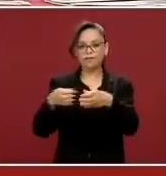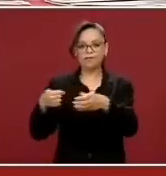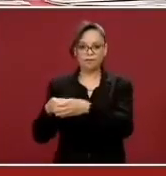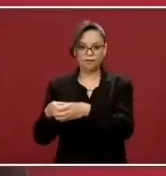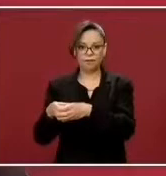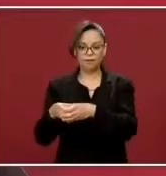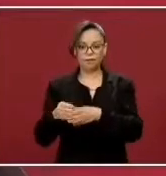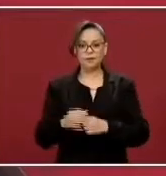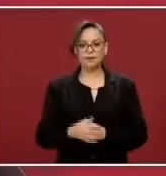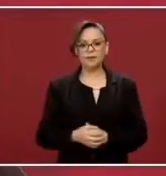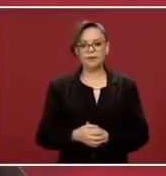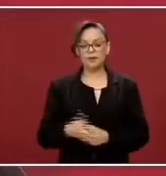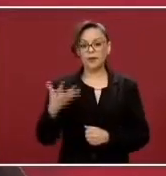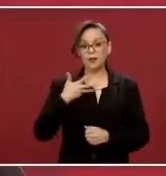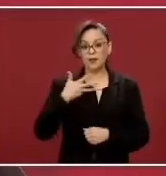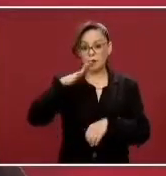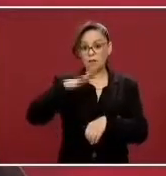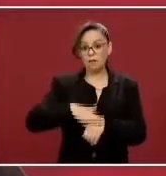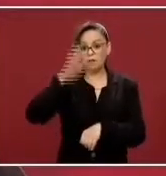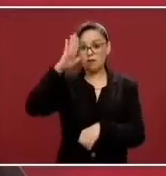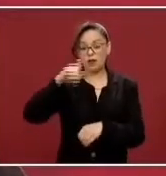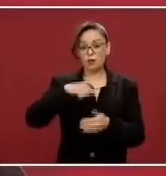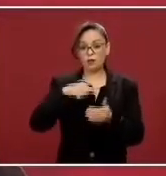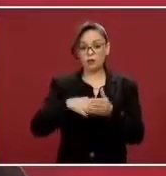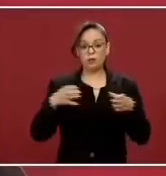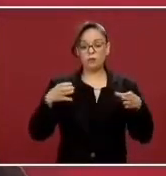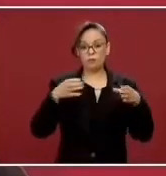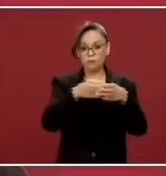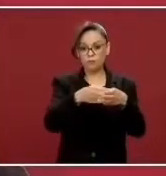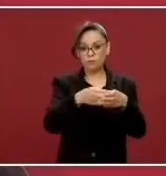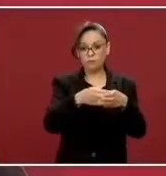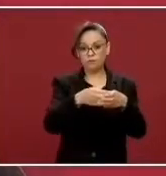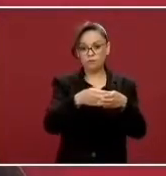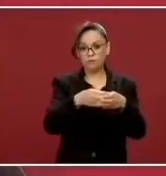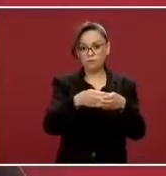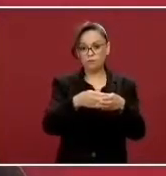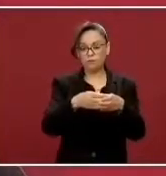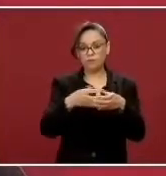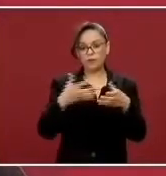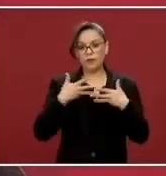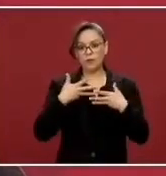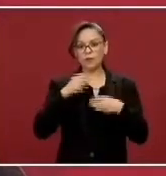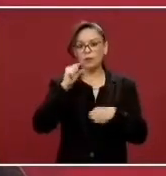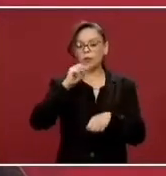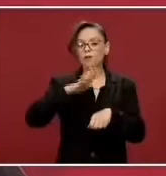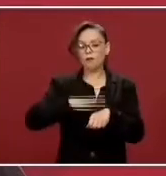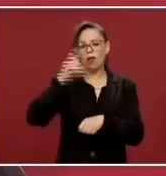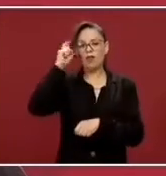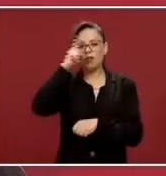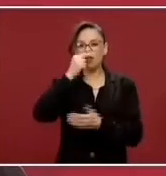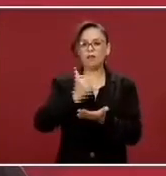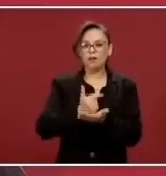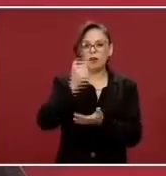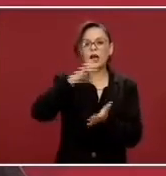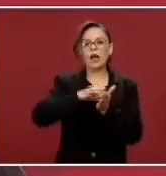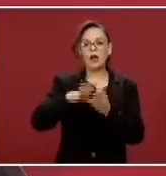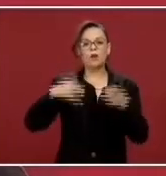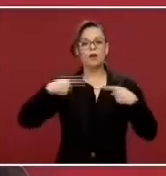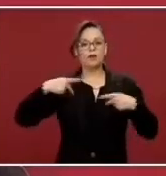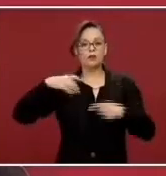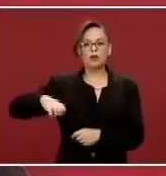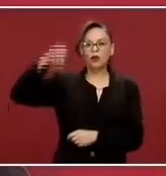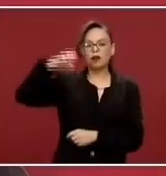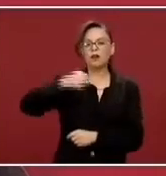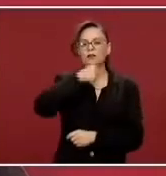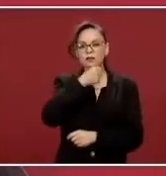una mayor cantidad de personas en alta probabilidad de complicarse, por ejemplo los adultos mayores, esto